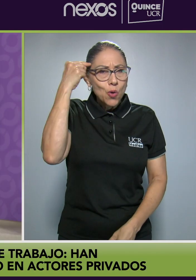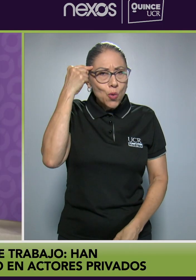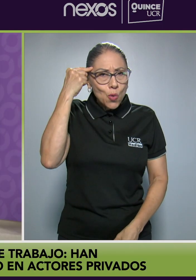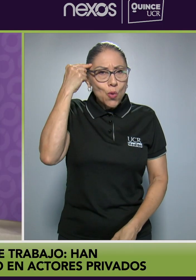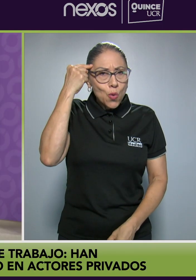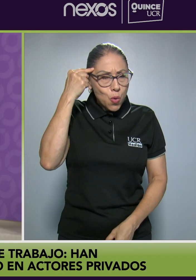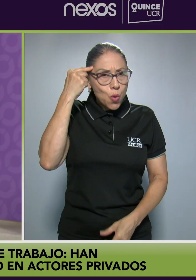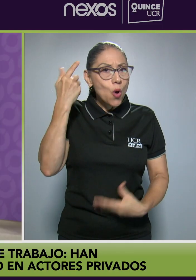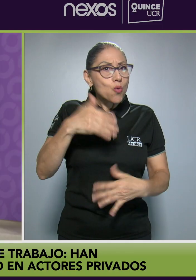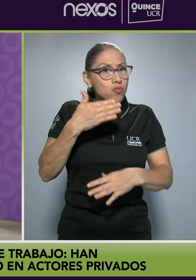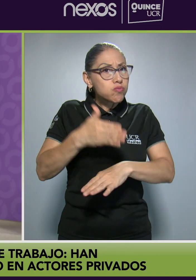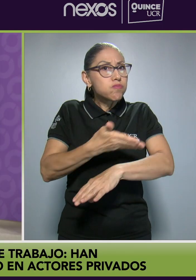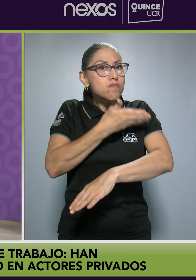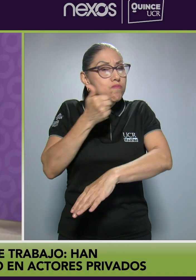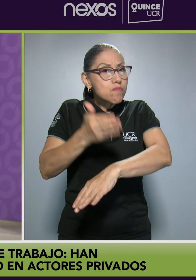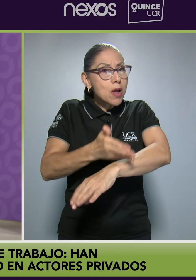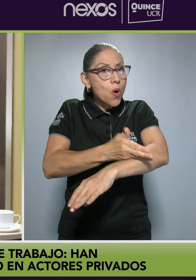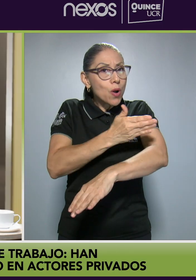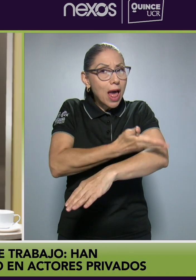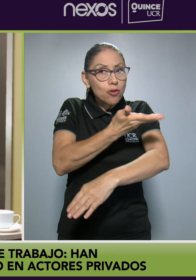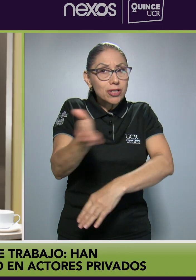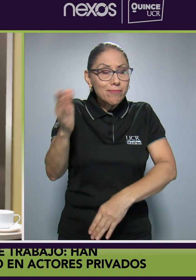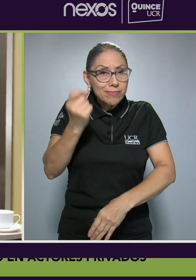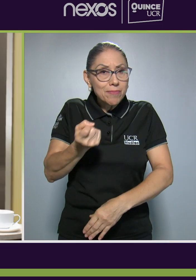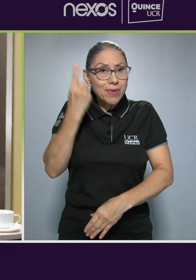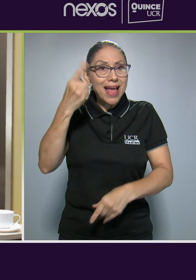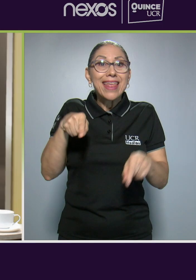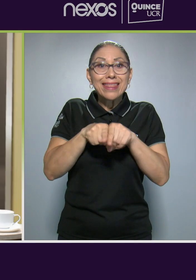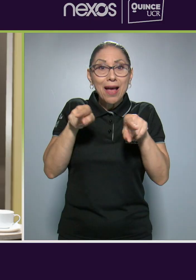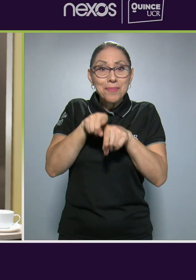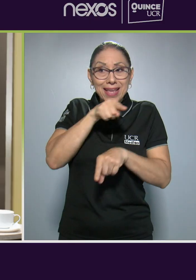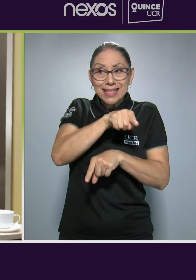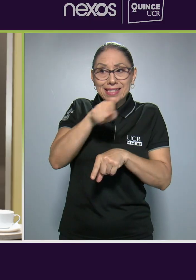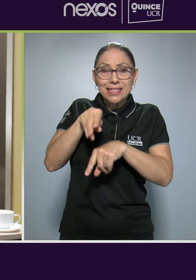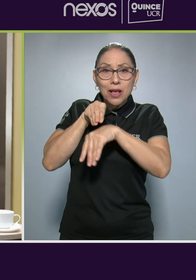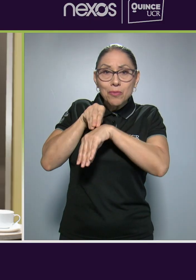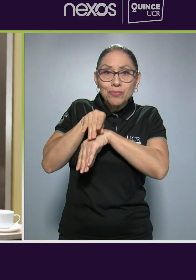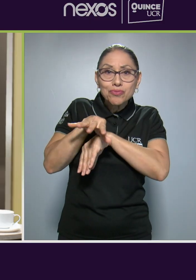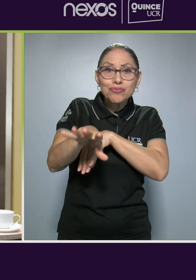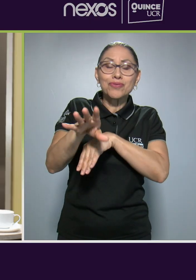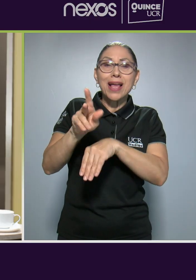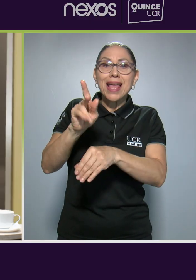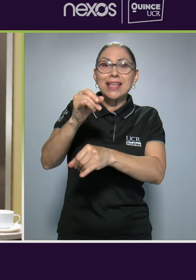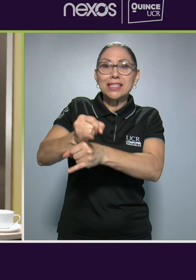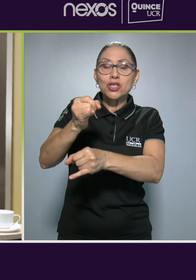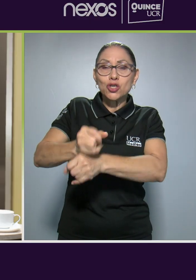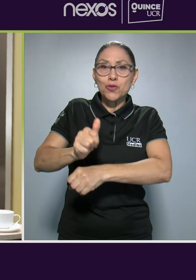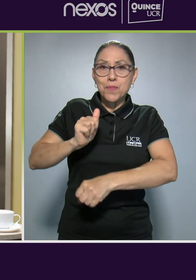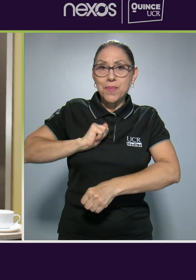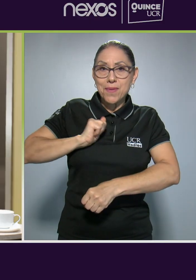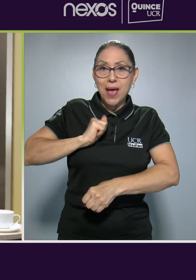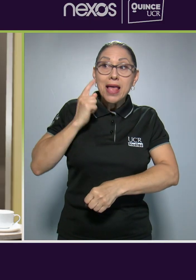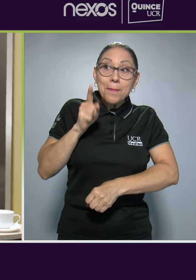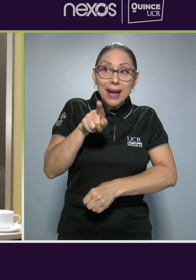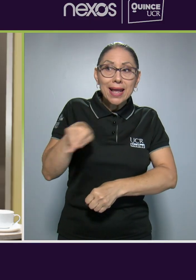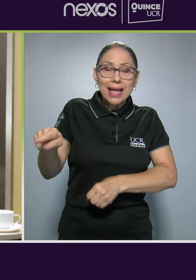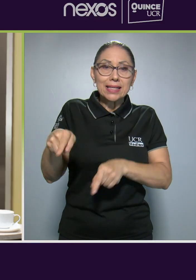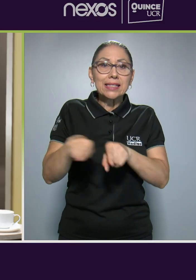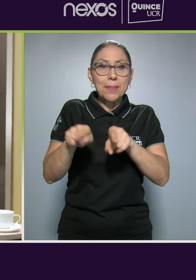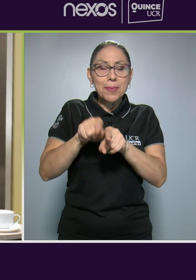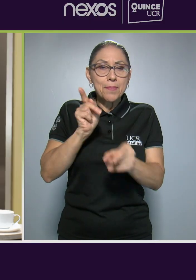mucho la toma de conciencia, incidiendo incluso en actores privados, ¿verdad? Llamar la conciencia también que sean parte del proceso